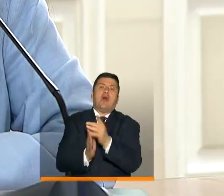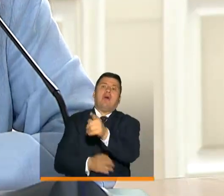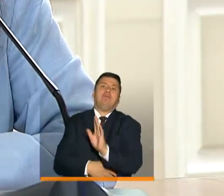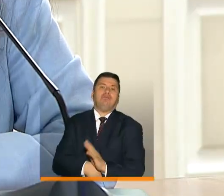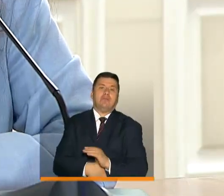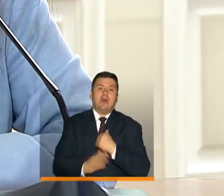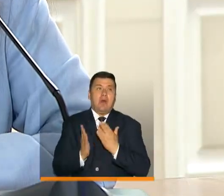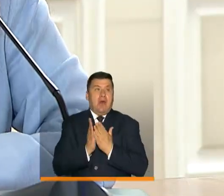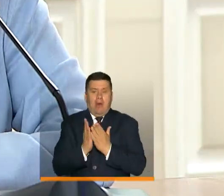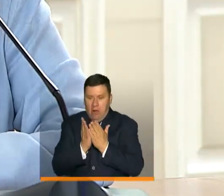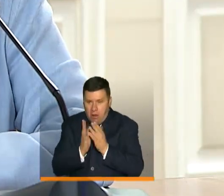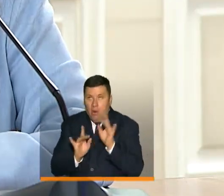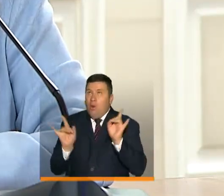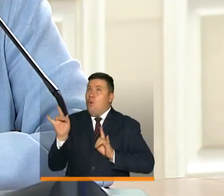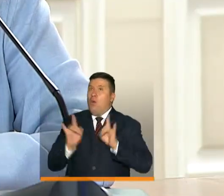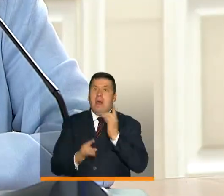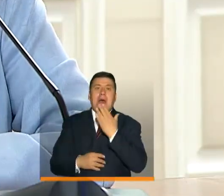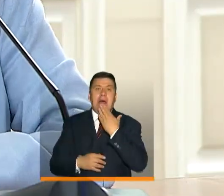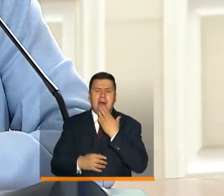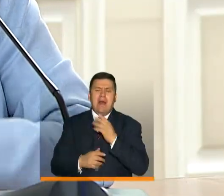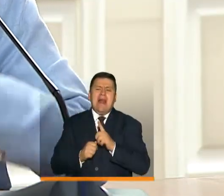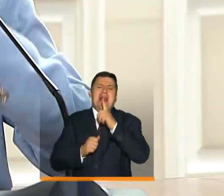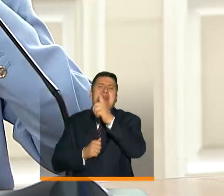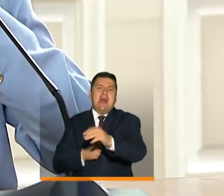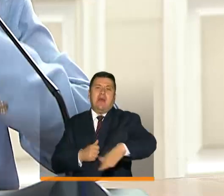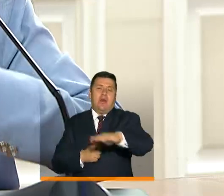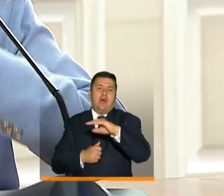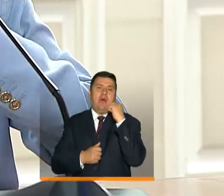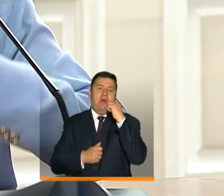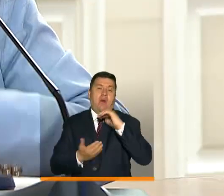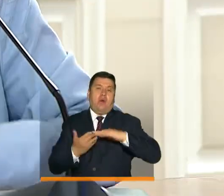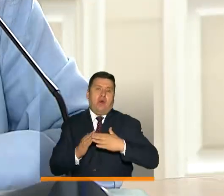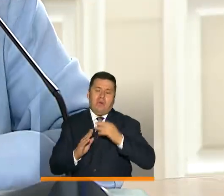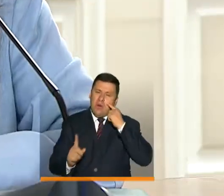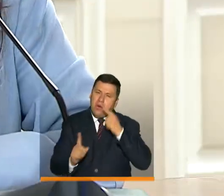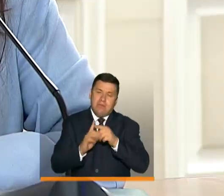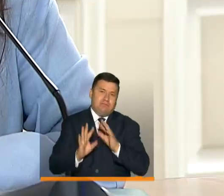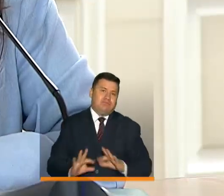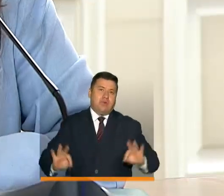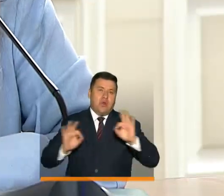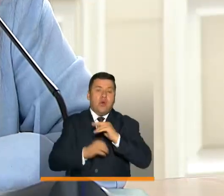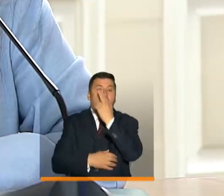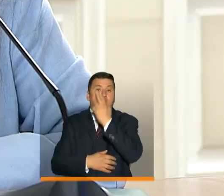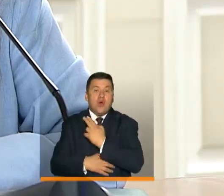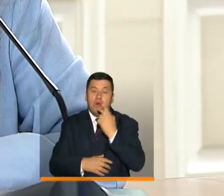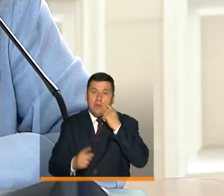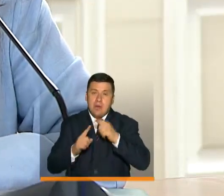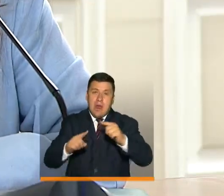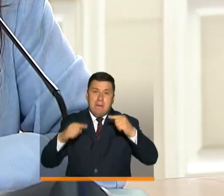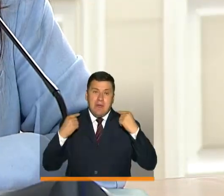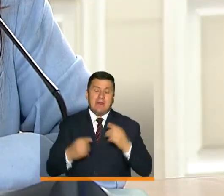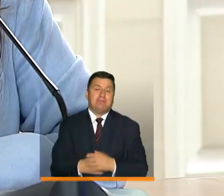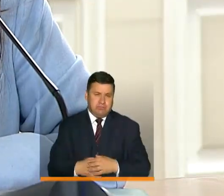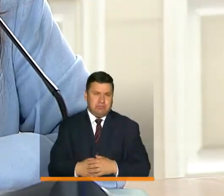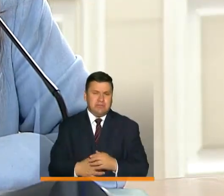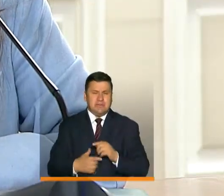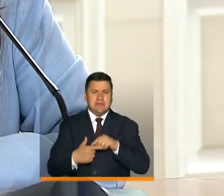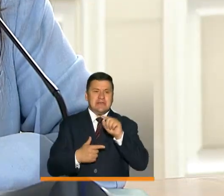beneficie el estudiante, sino también la comunidad. De gran importancia para cumplir nuestra meta